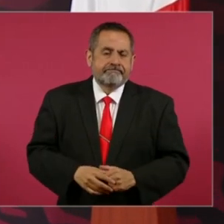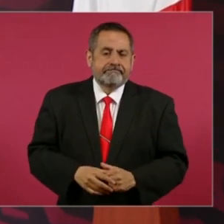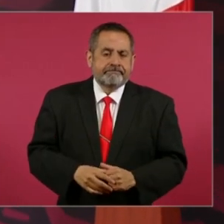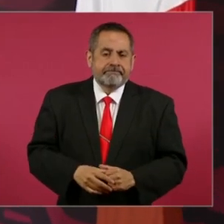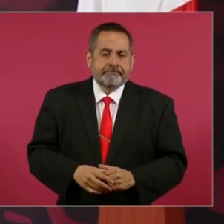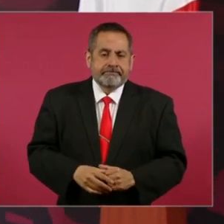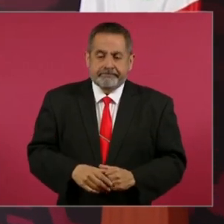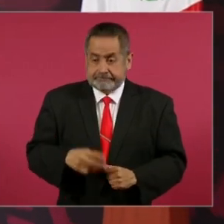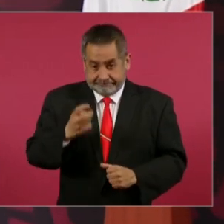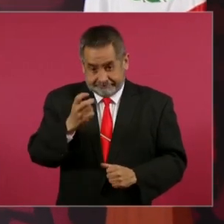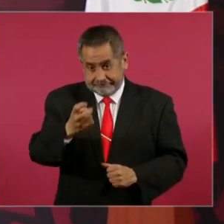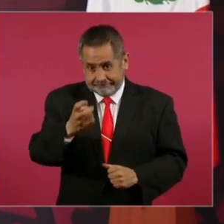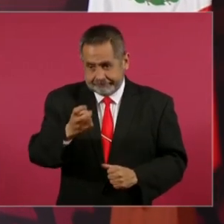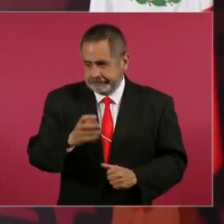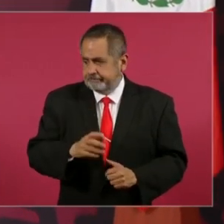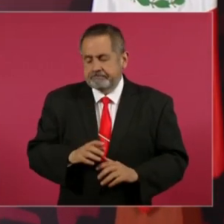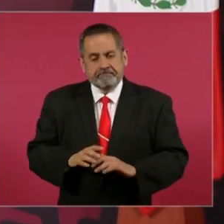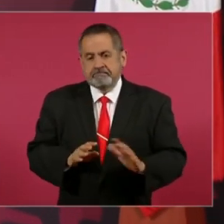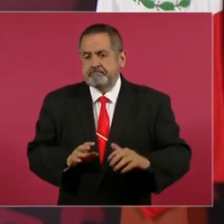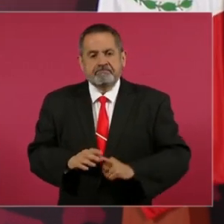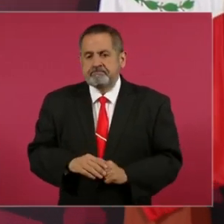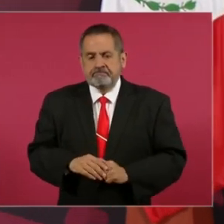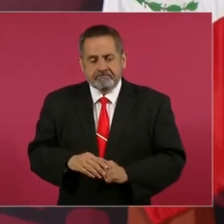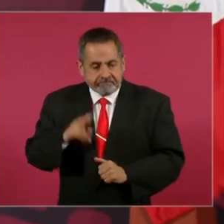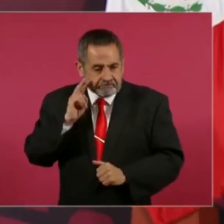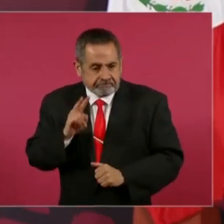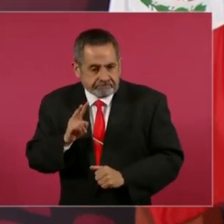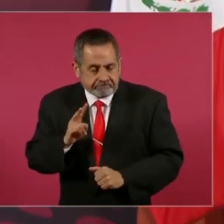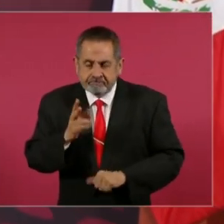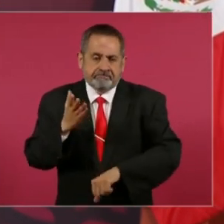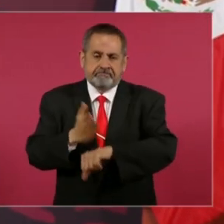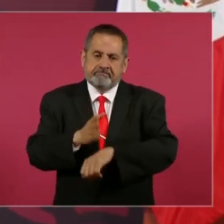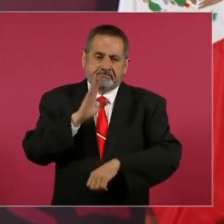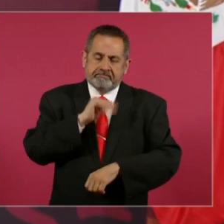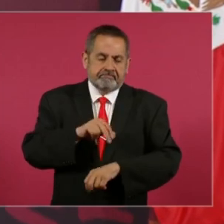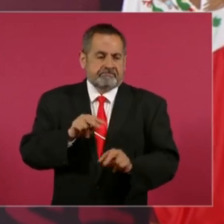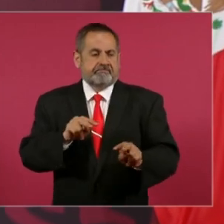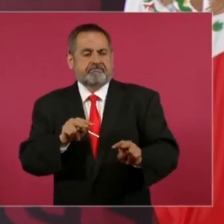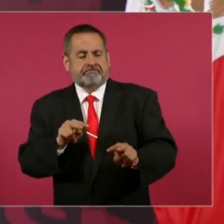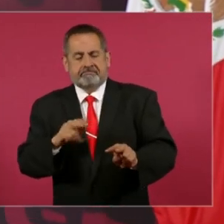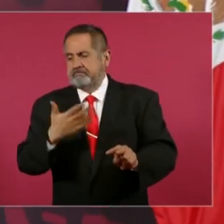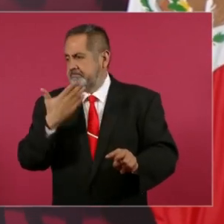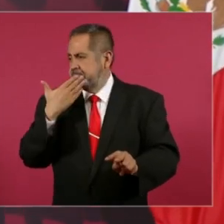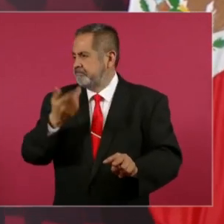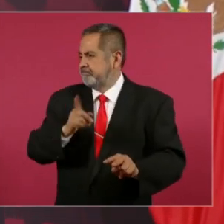eso es condenado, mal visto